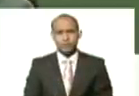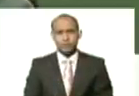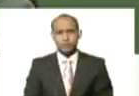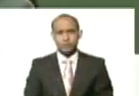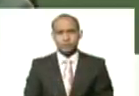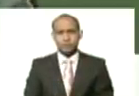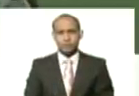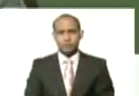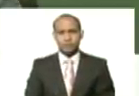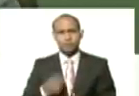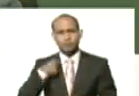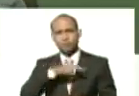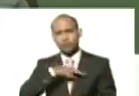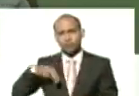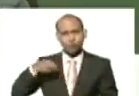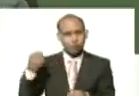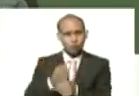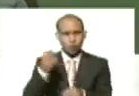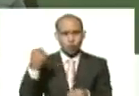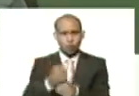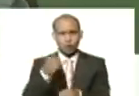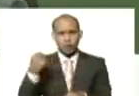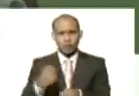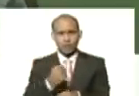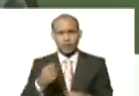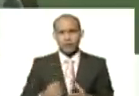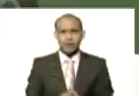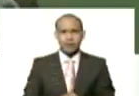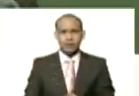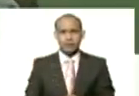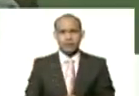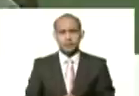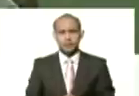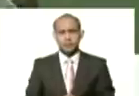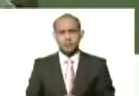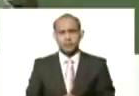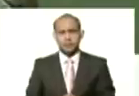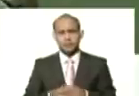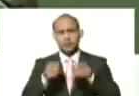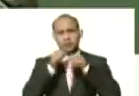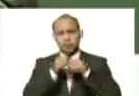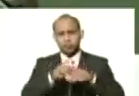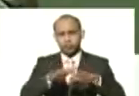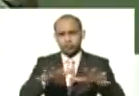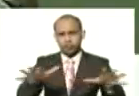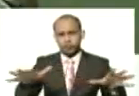Estamos trabajando, bueno, en la difusión,